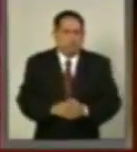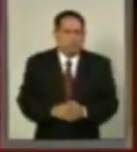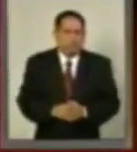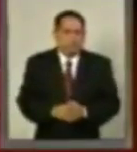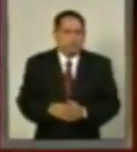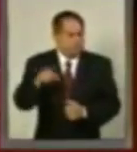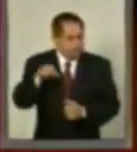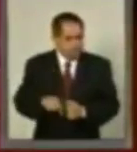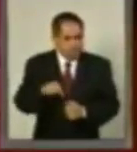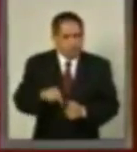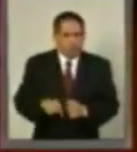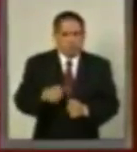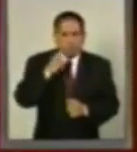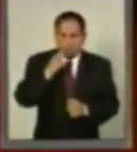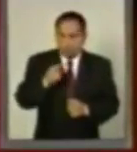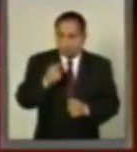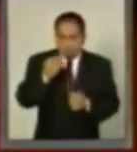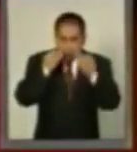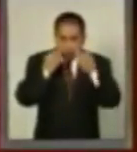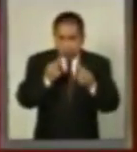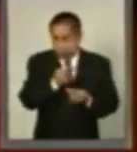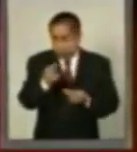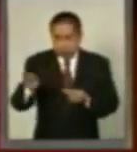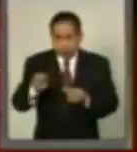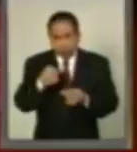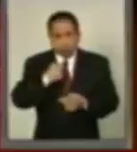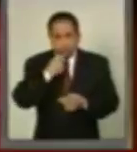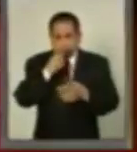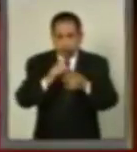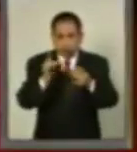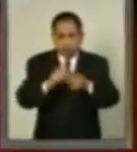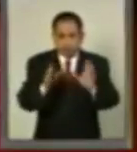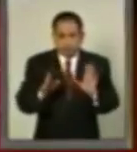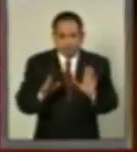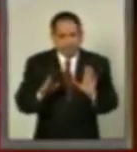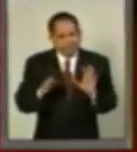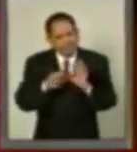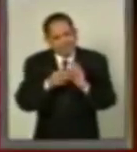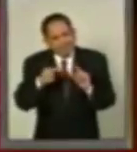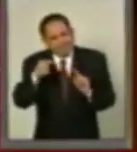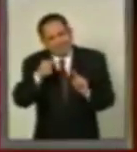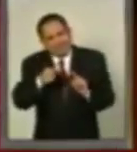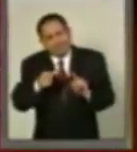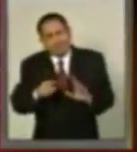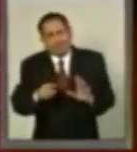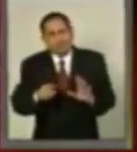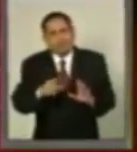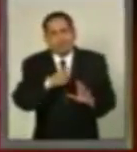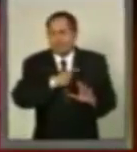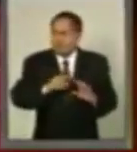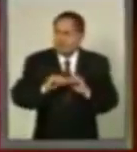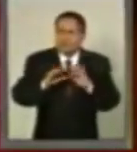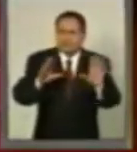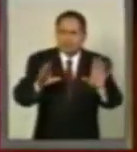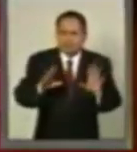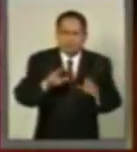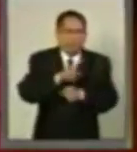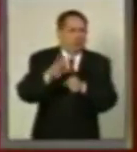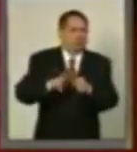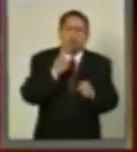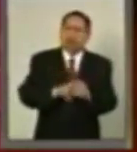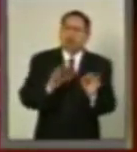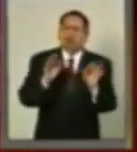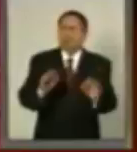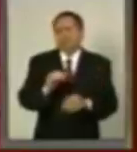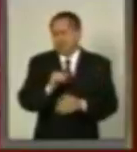Aquí mismo, frente a ustedes, les decía que no íbamos a entrar en algo que debía de ser todo normalidad. Me